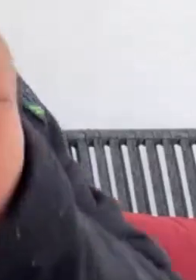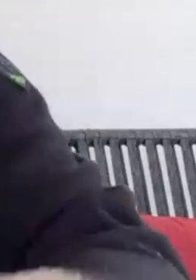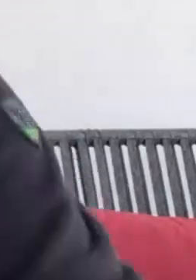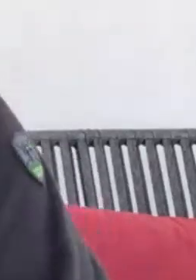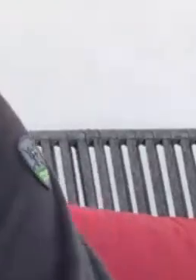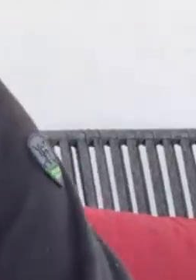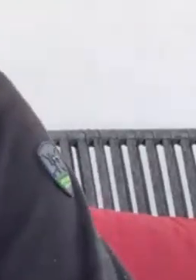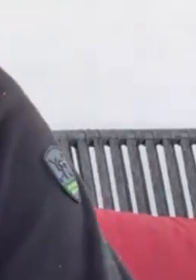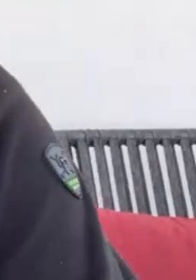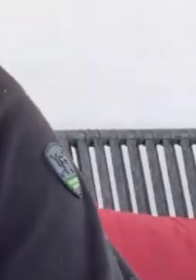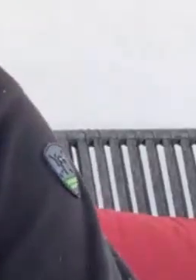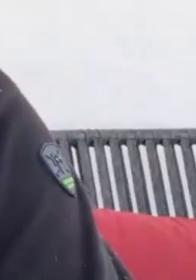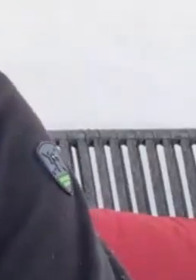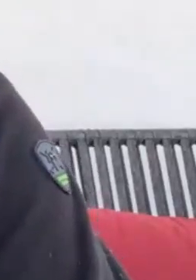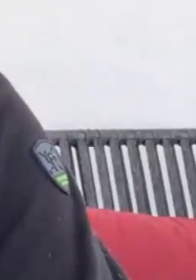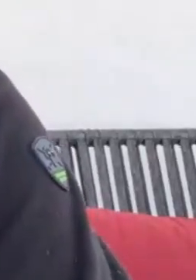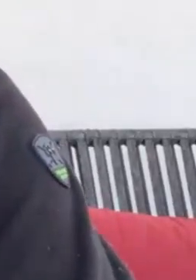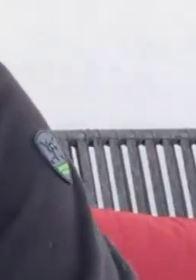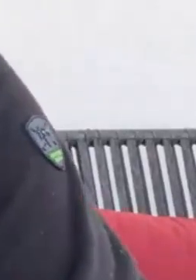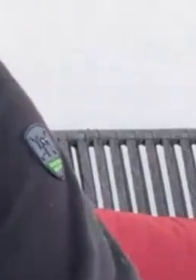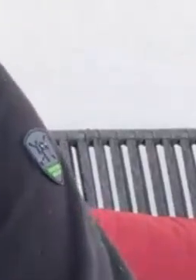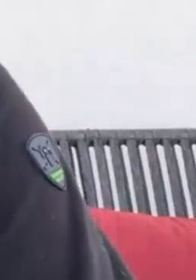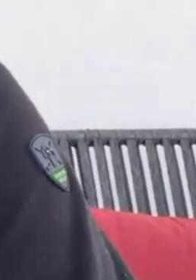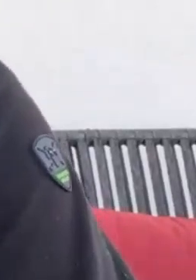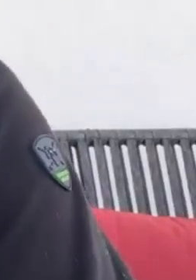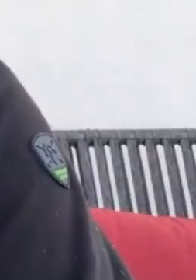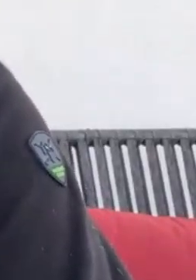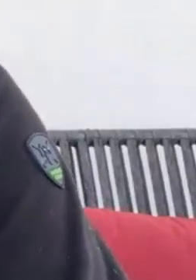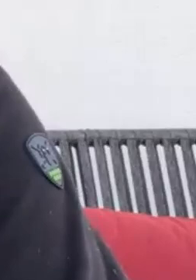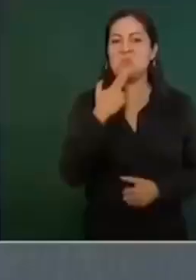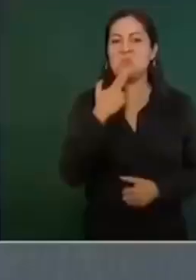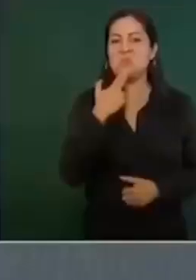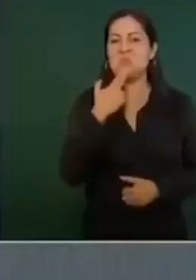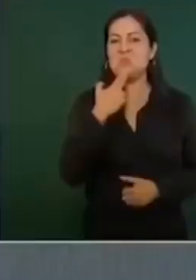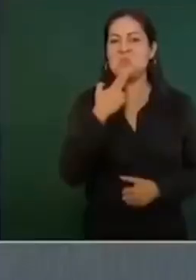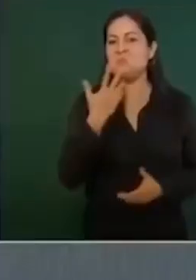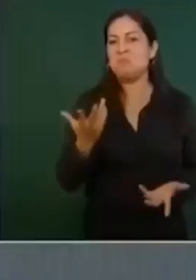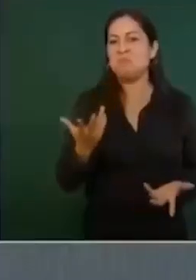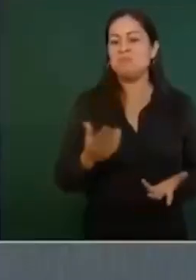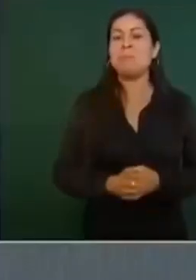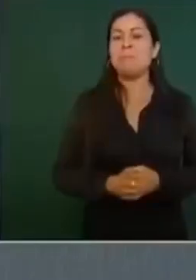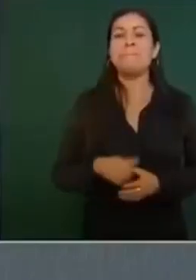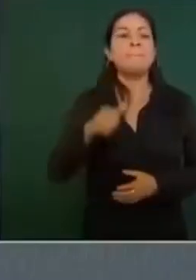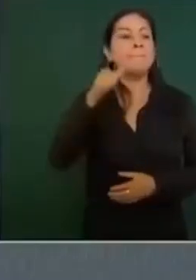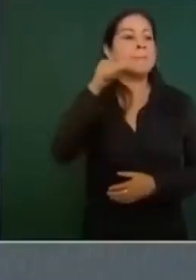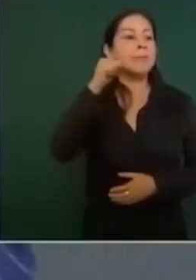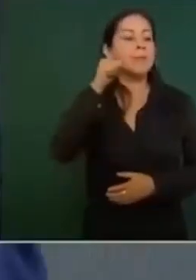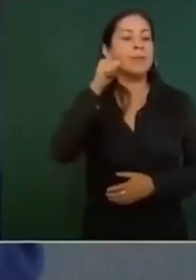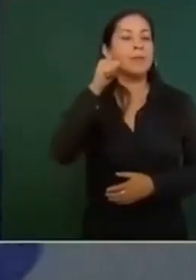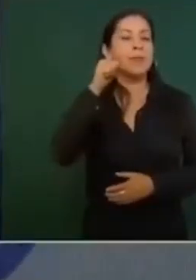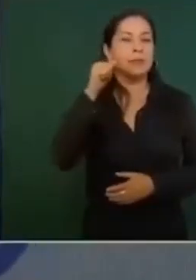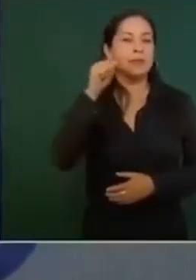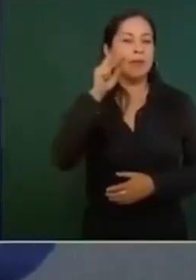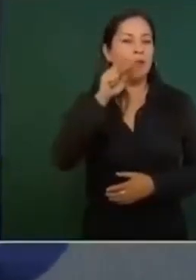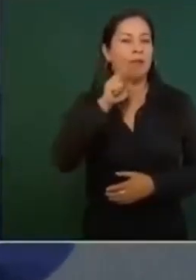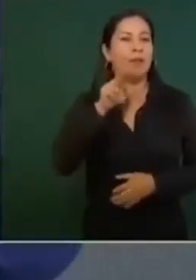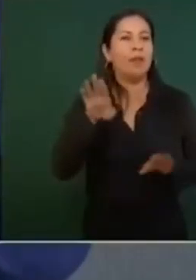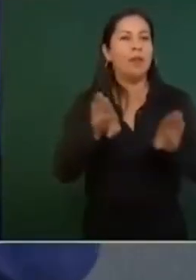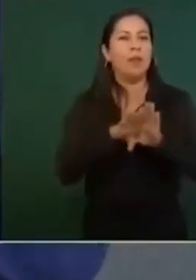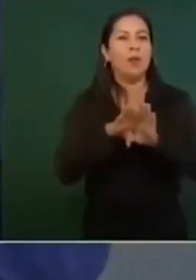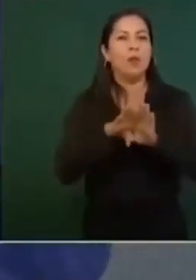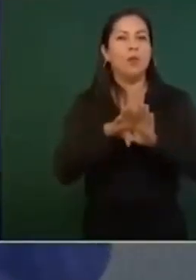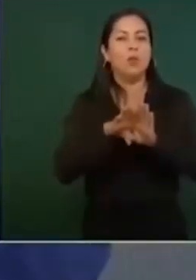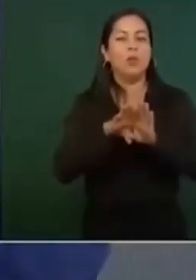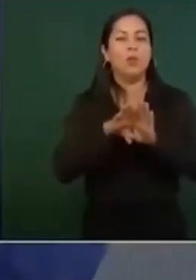Tulum Esto fue lo que dijo el presidente en torno al nuevo montaje de lored ayer estaba yo viendo como L